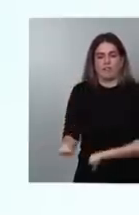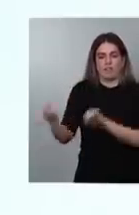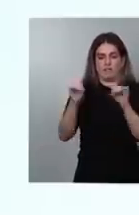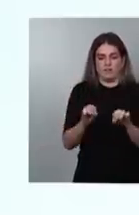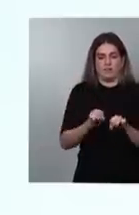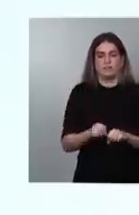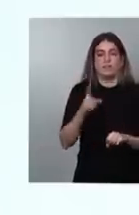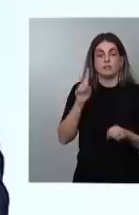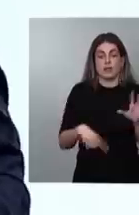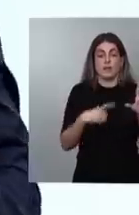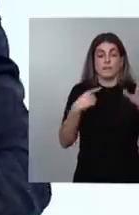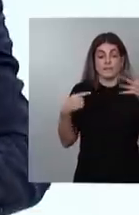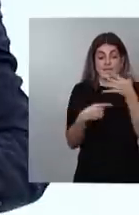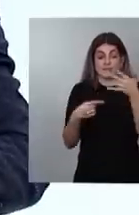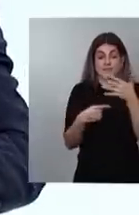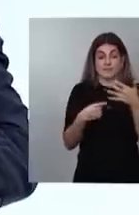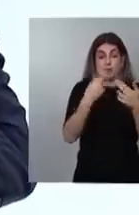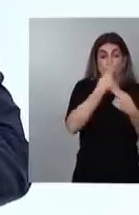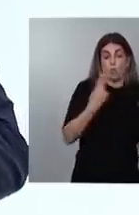mundo